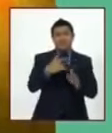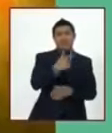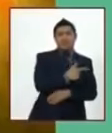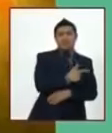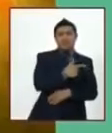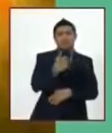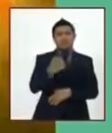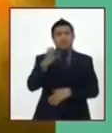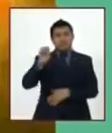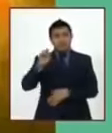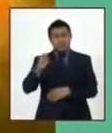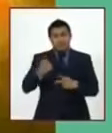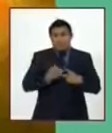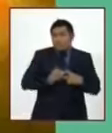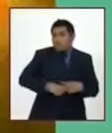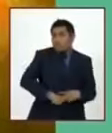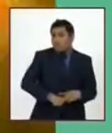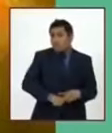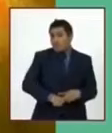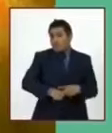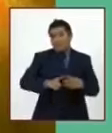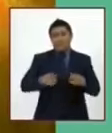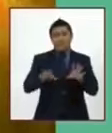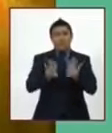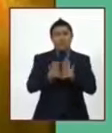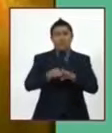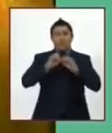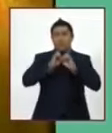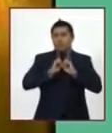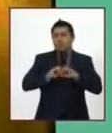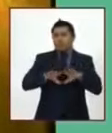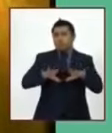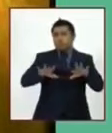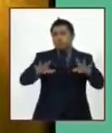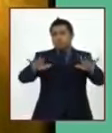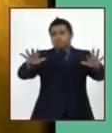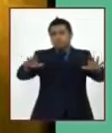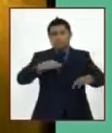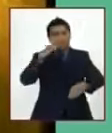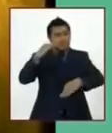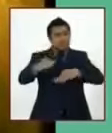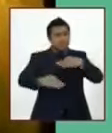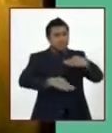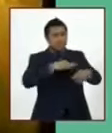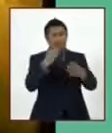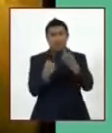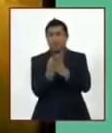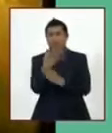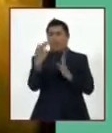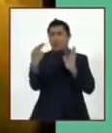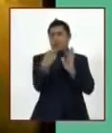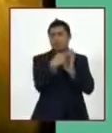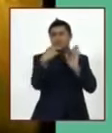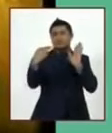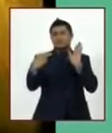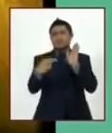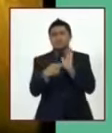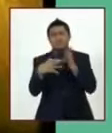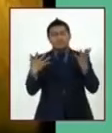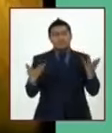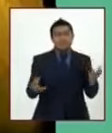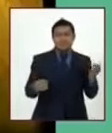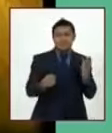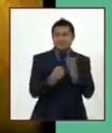1760, el inicio de la difusión de todas las nuevas normas, de todos los